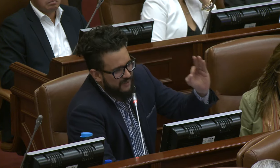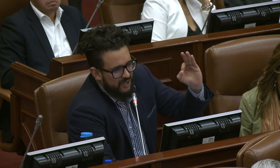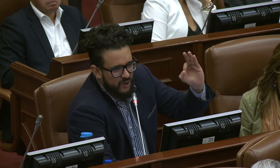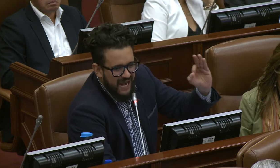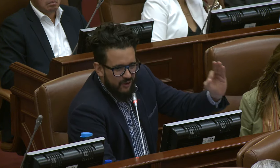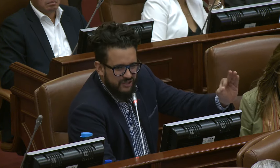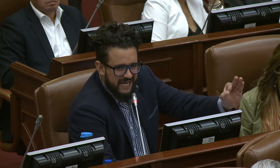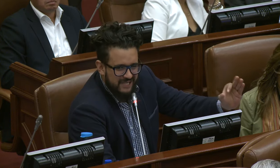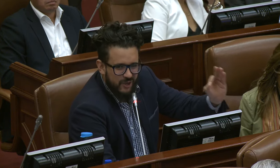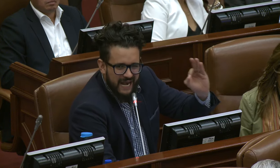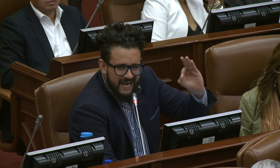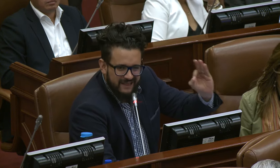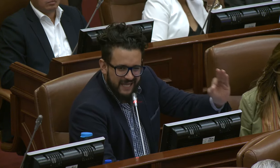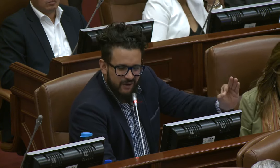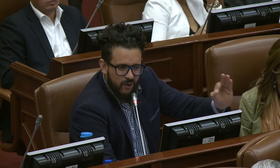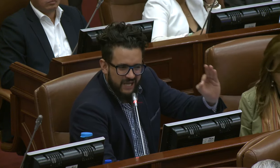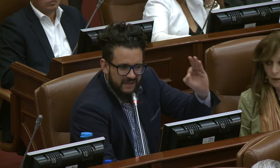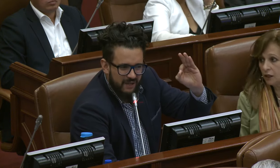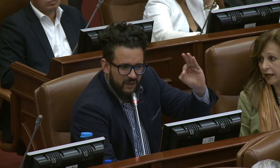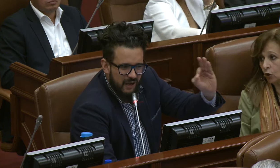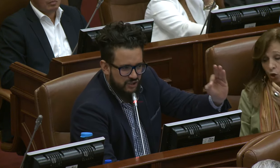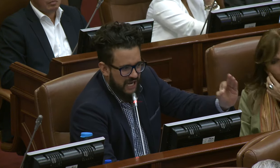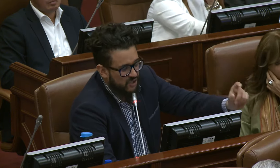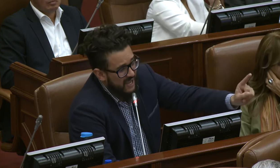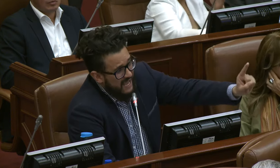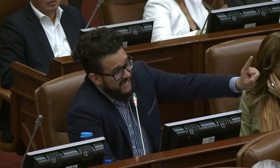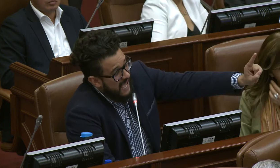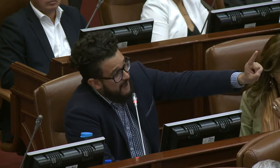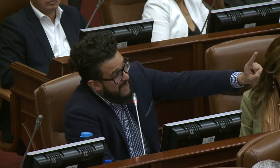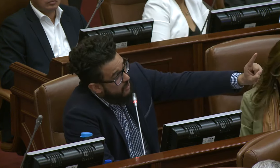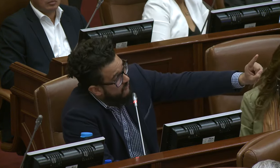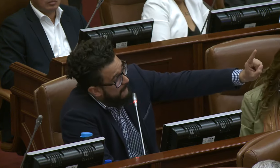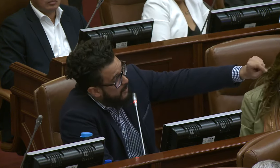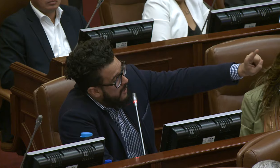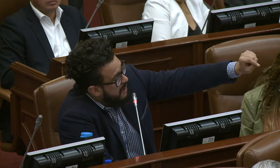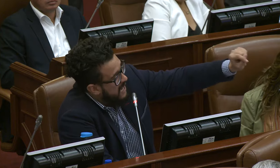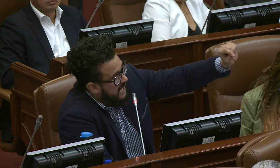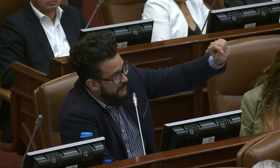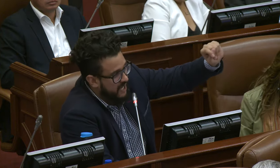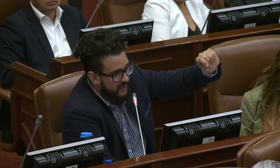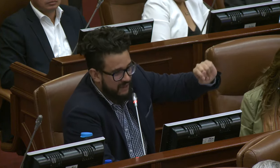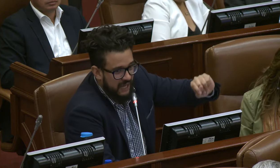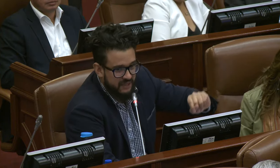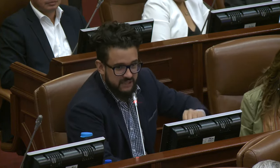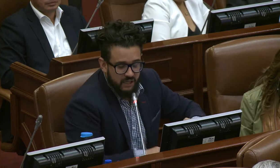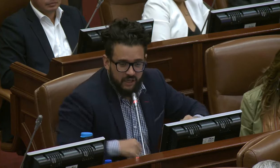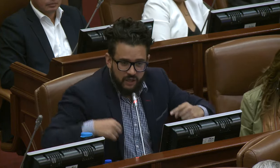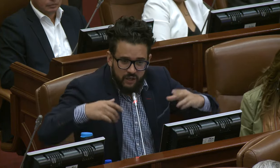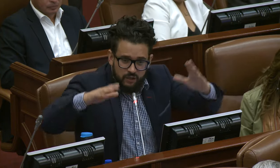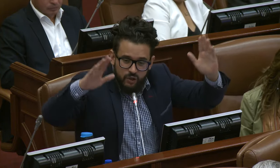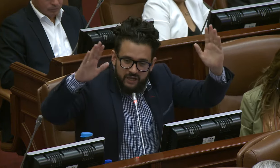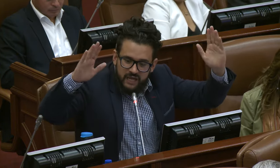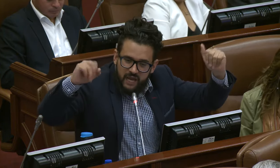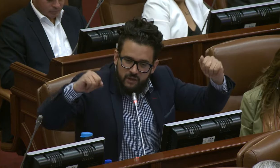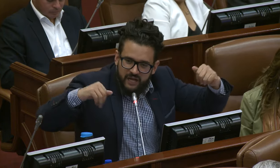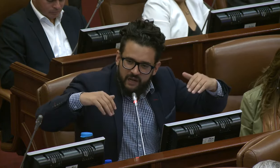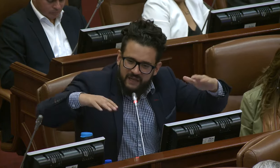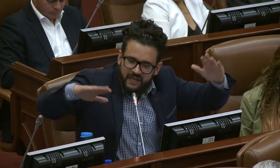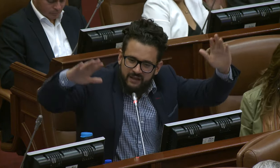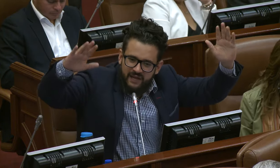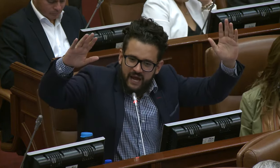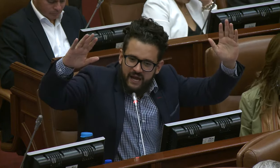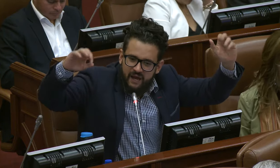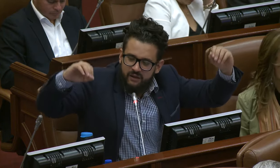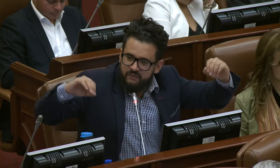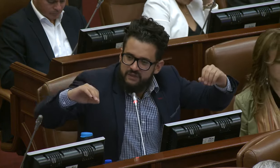artículo que se metió en la conciliación el artículo que se metió en la conciliación que además no fue aprobado en la cámara de representantes Yo entiendo que